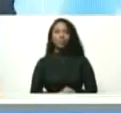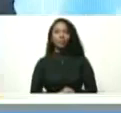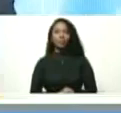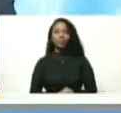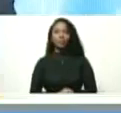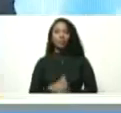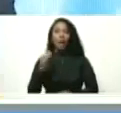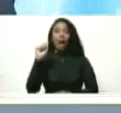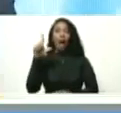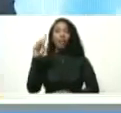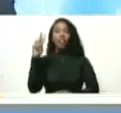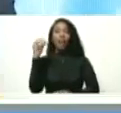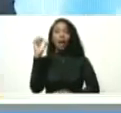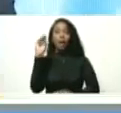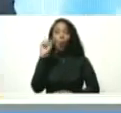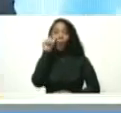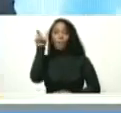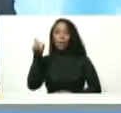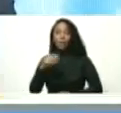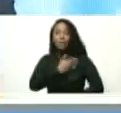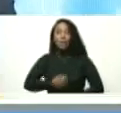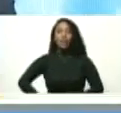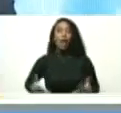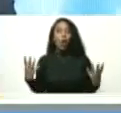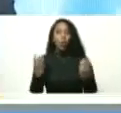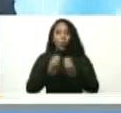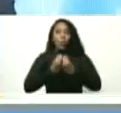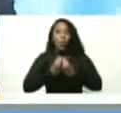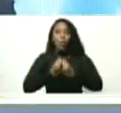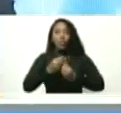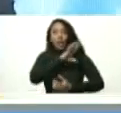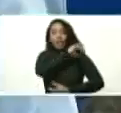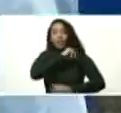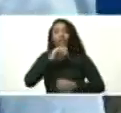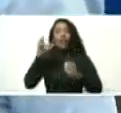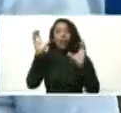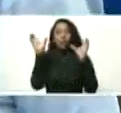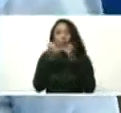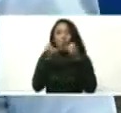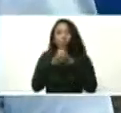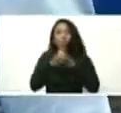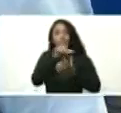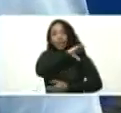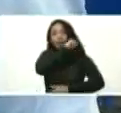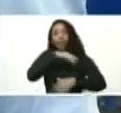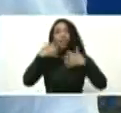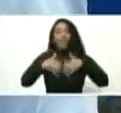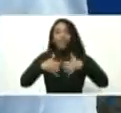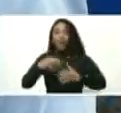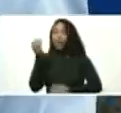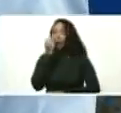Álvaro Burgos, presidente de la Junta Directiva de la Cámara Venezolana de la Industria de Alimentos, Cavidea.